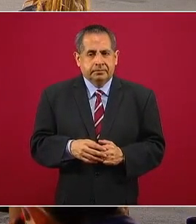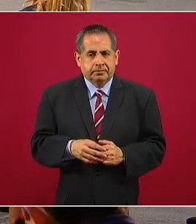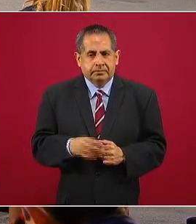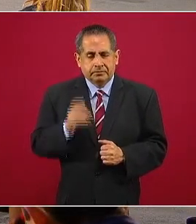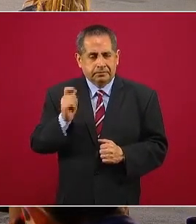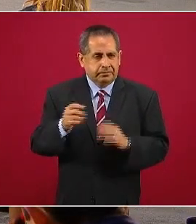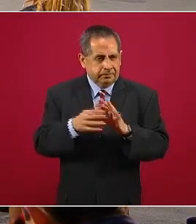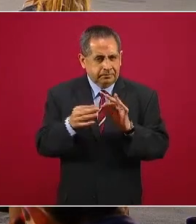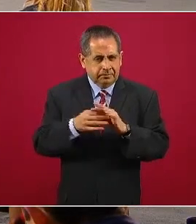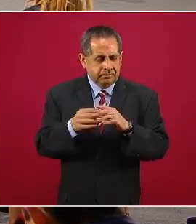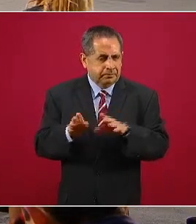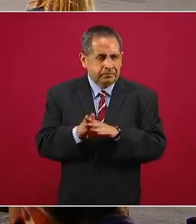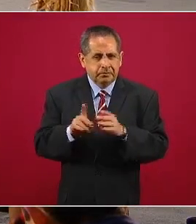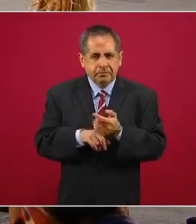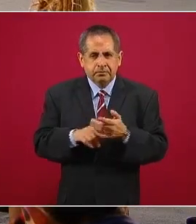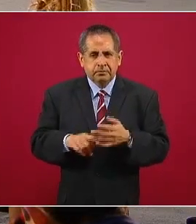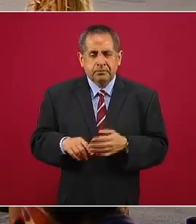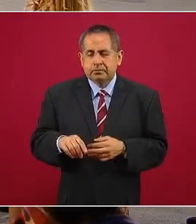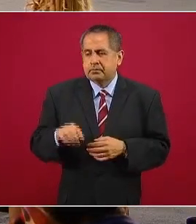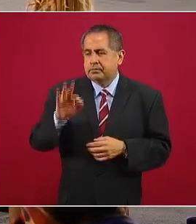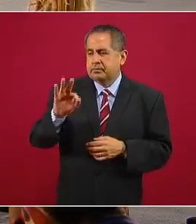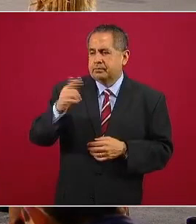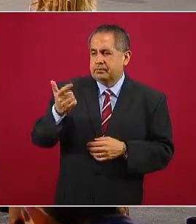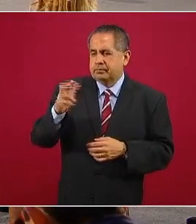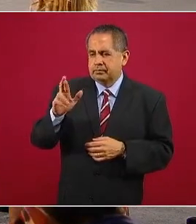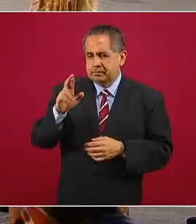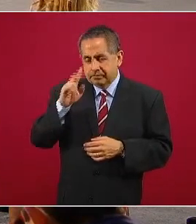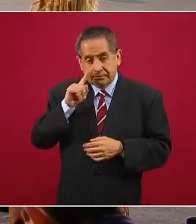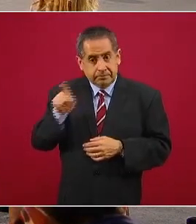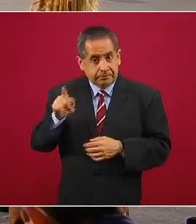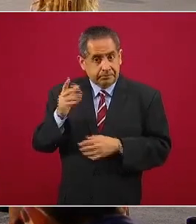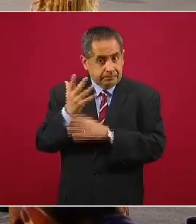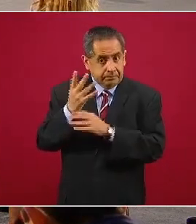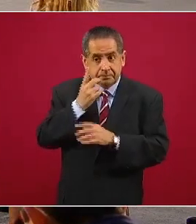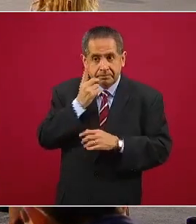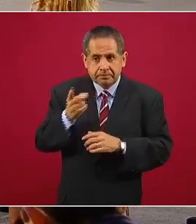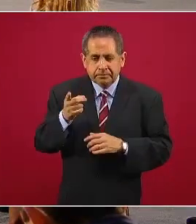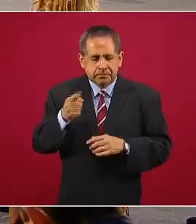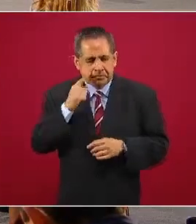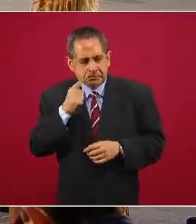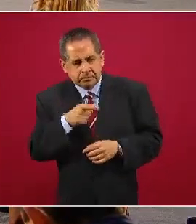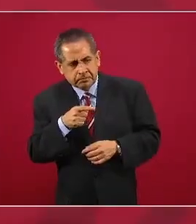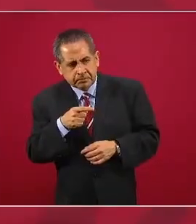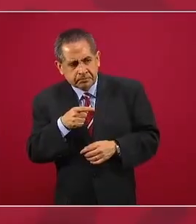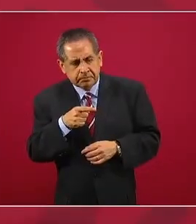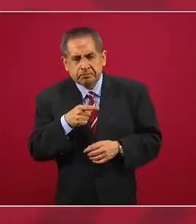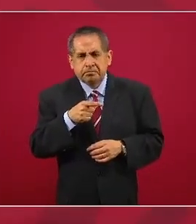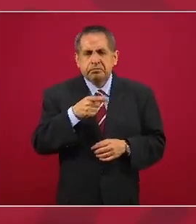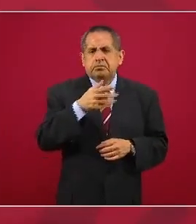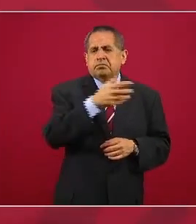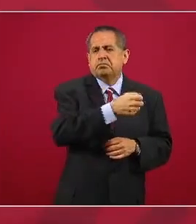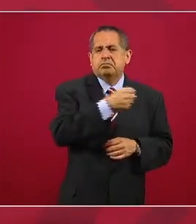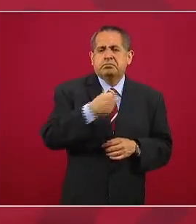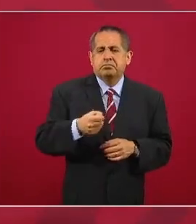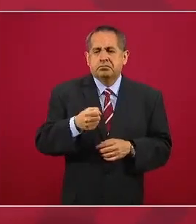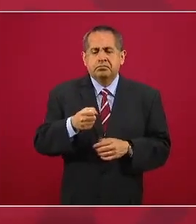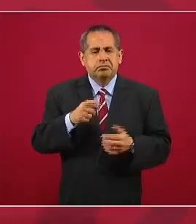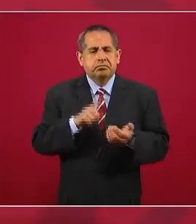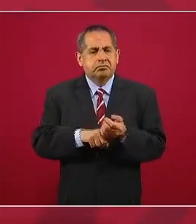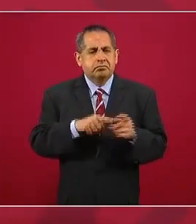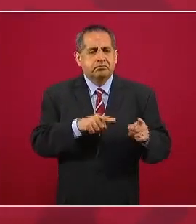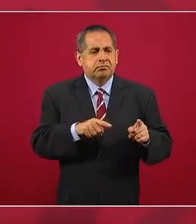Según la Fiscalía General, van a traer a el